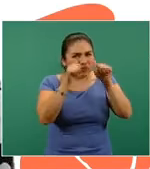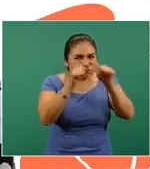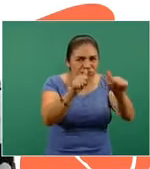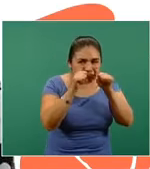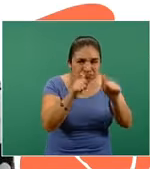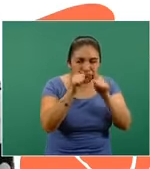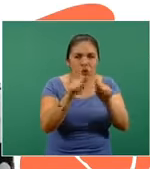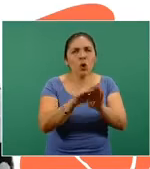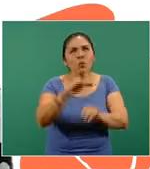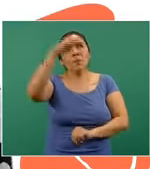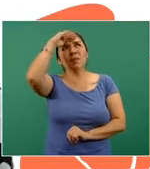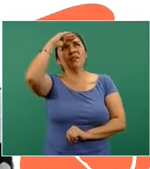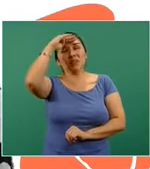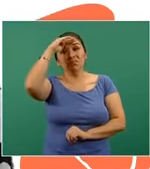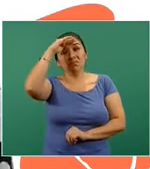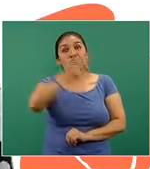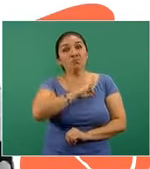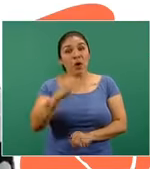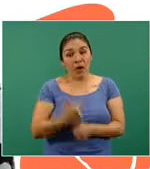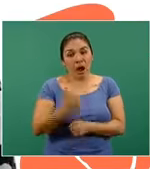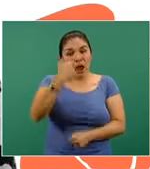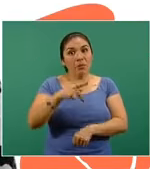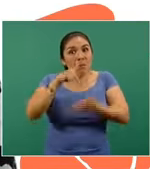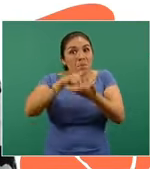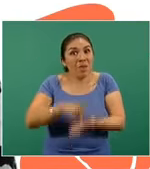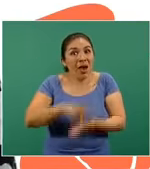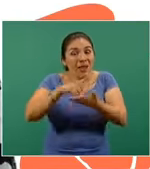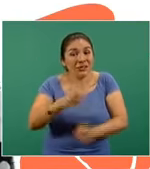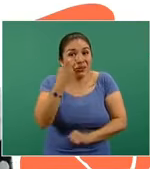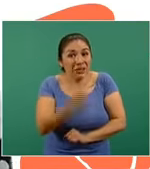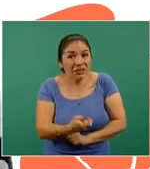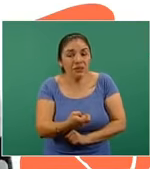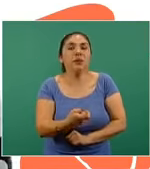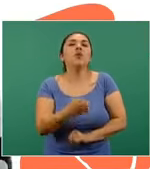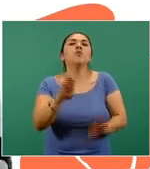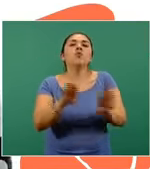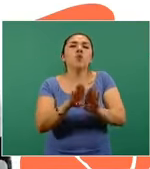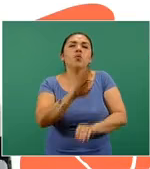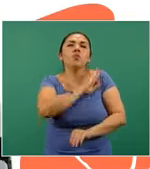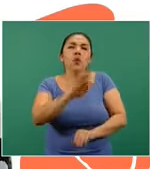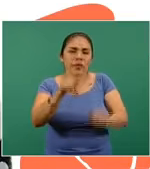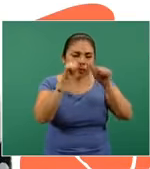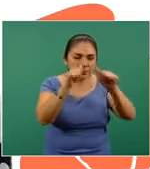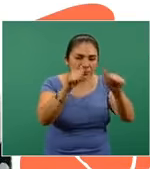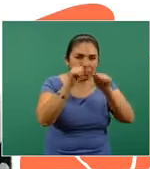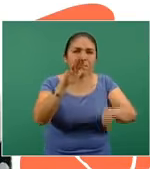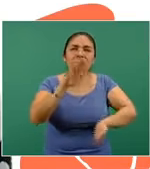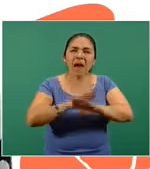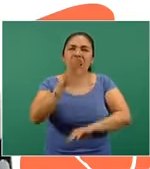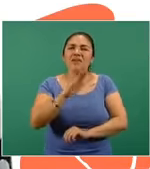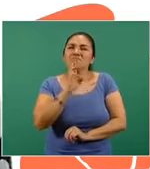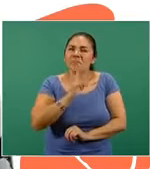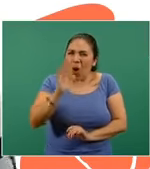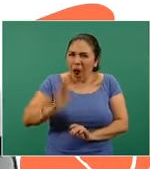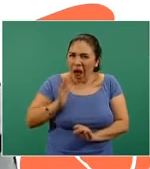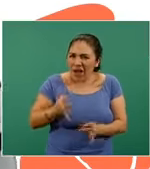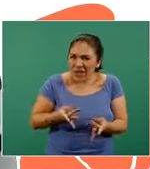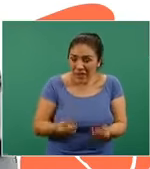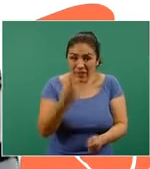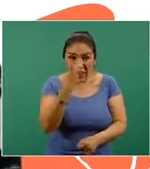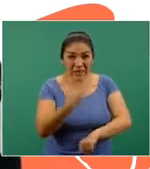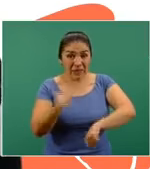reflexionado sobre sus propios sesgos de peso, para de esta manera poder ofrecer una atención de calidad. Una